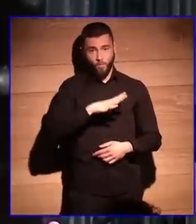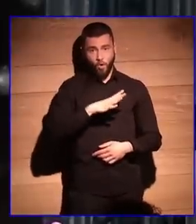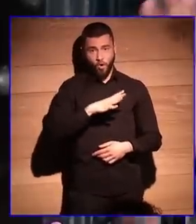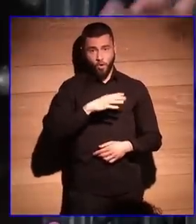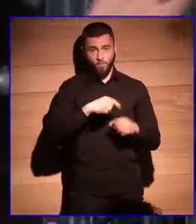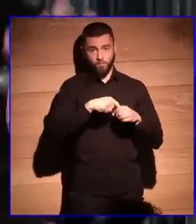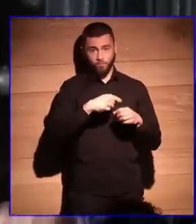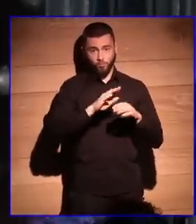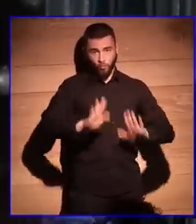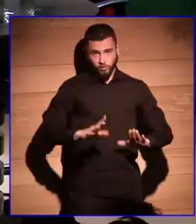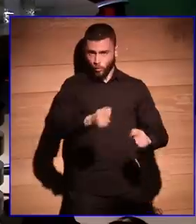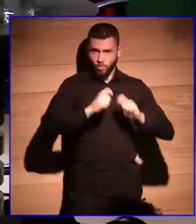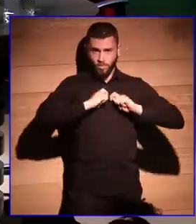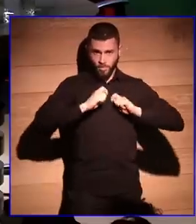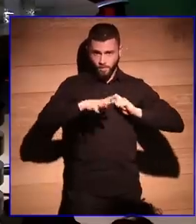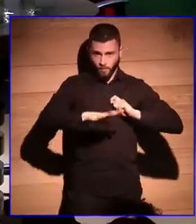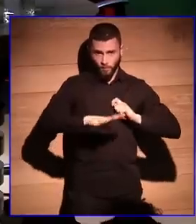el último de tus sirvientes.